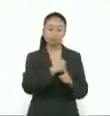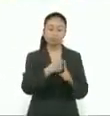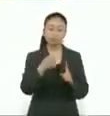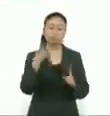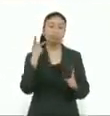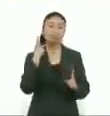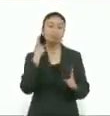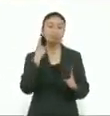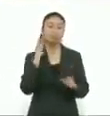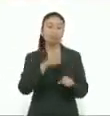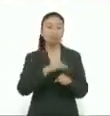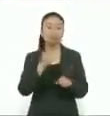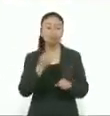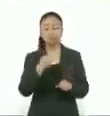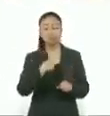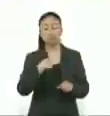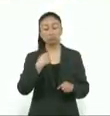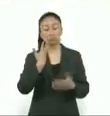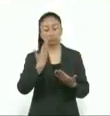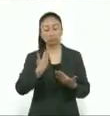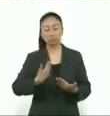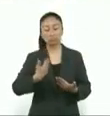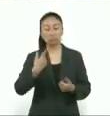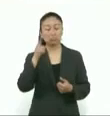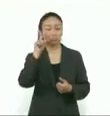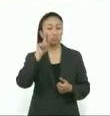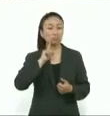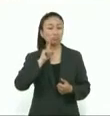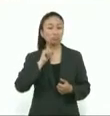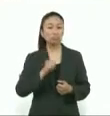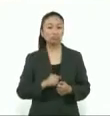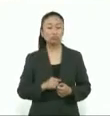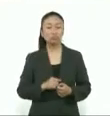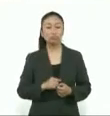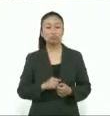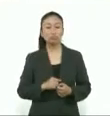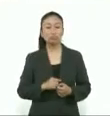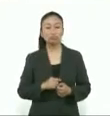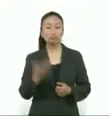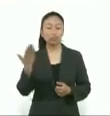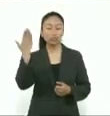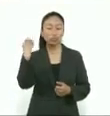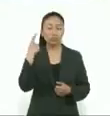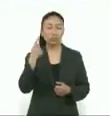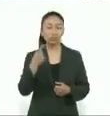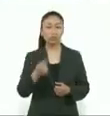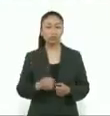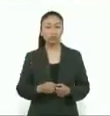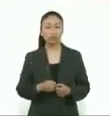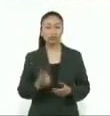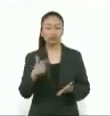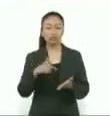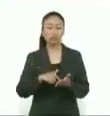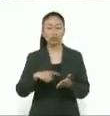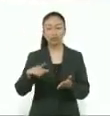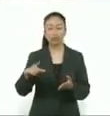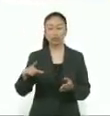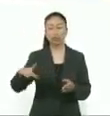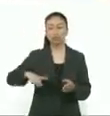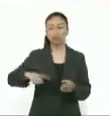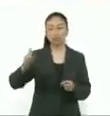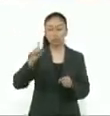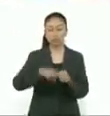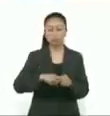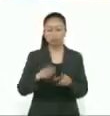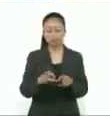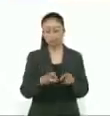de género. Me robaron en aquel entonces una gobernatura, pero nunca dejé